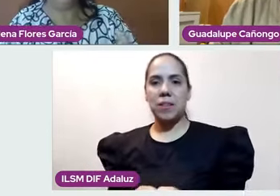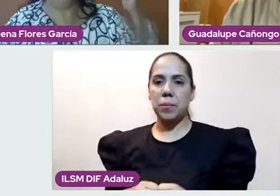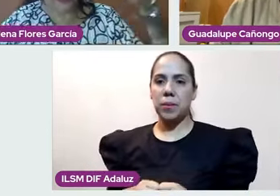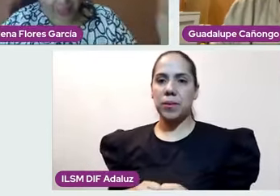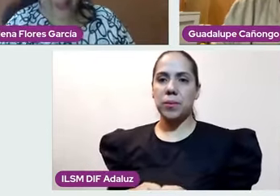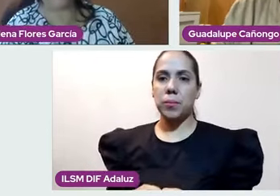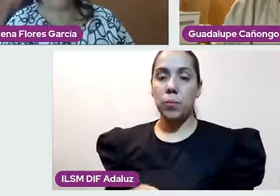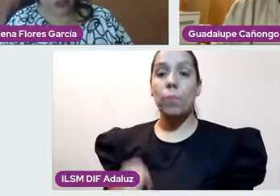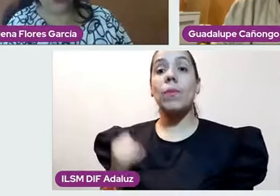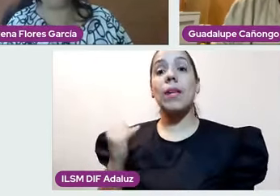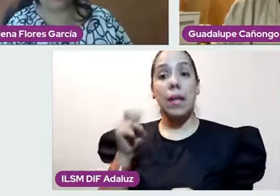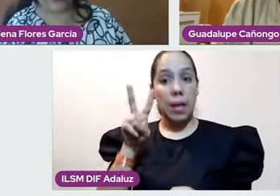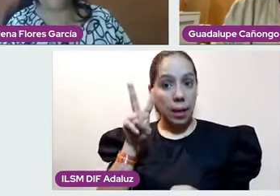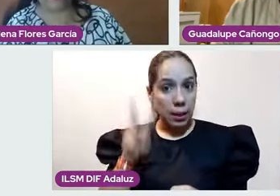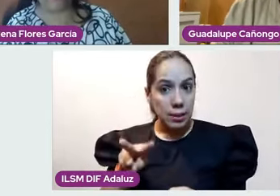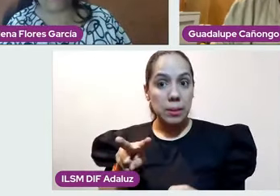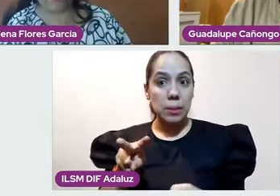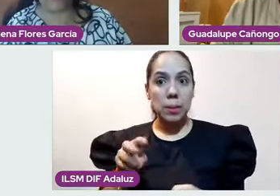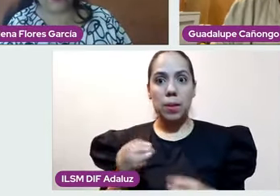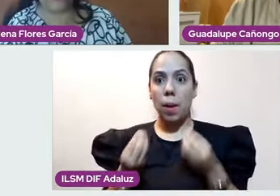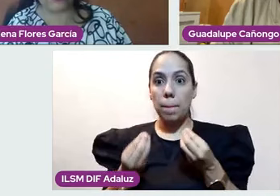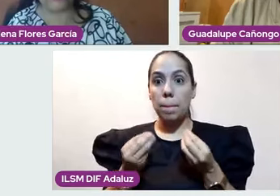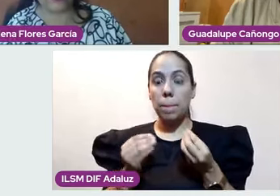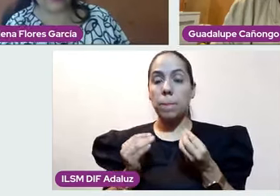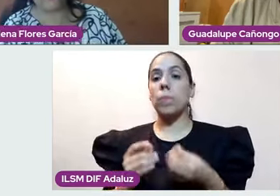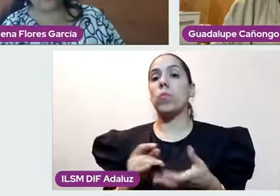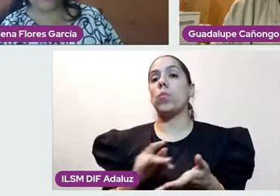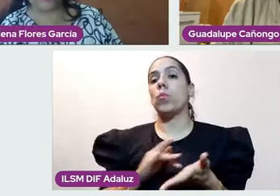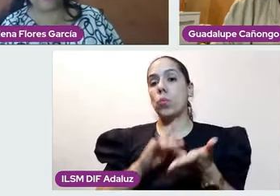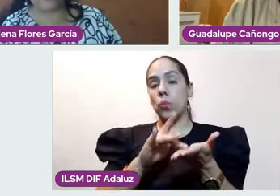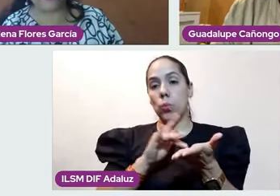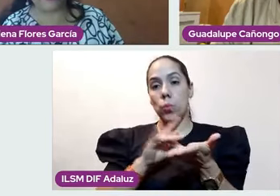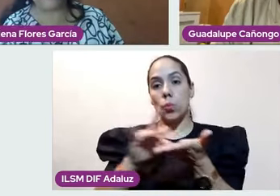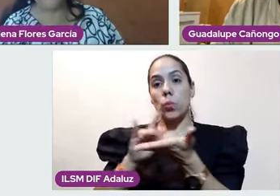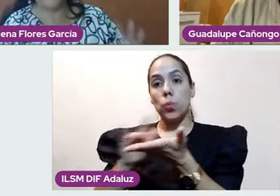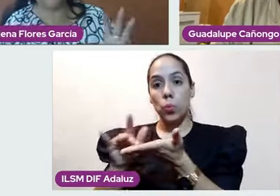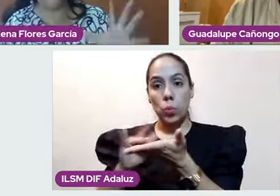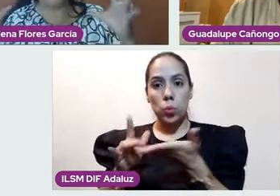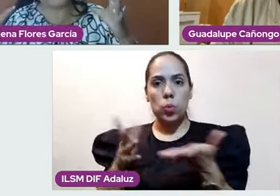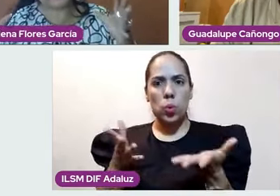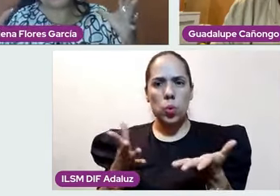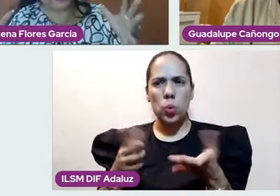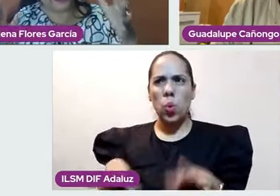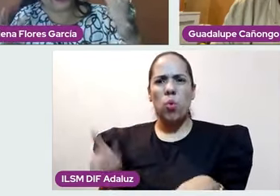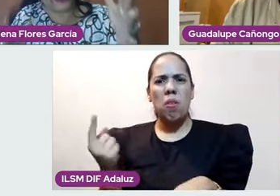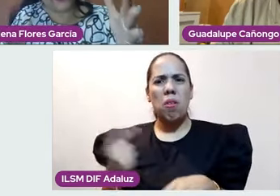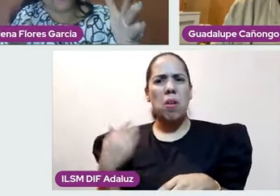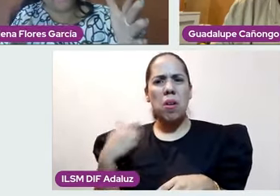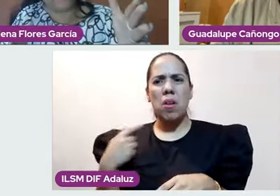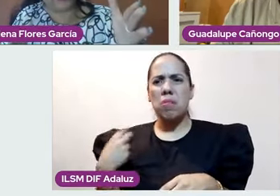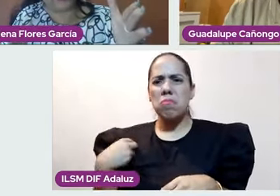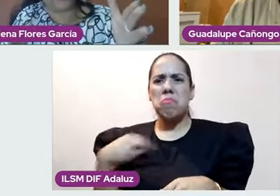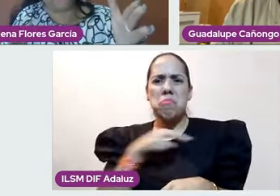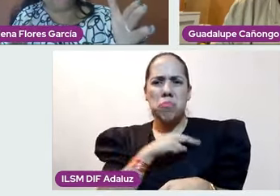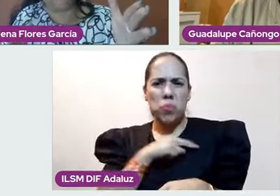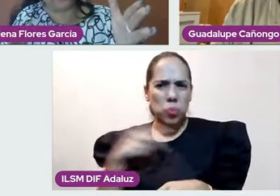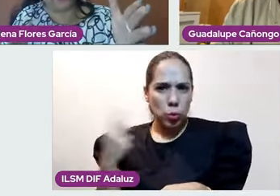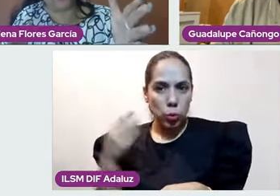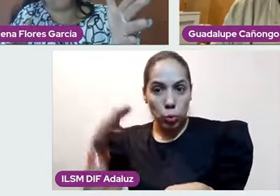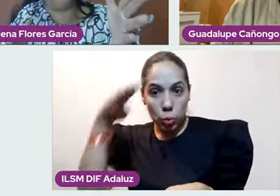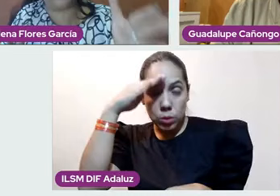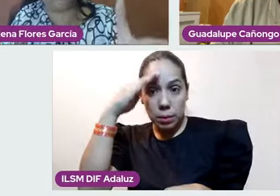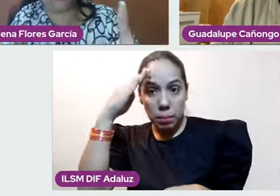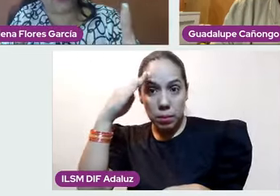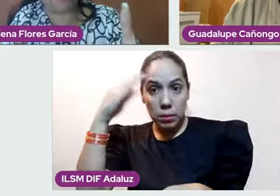porque es justo el estereotipo prejuicio que se tiene sobre la vejez. Entonces, si desde